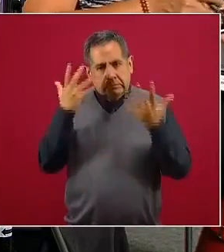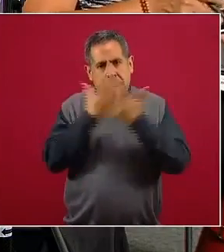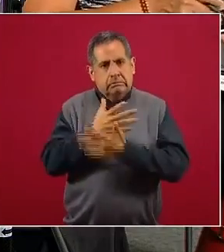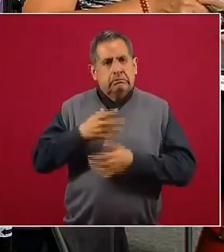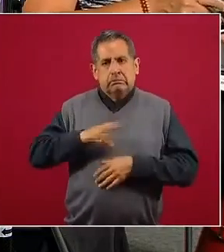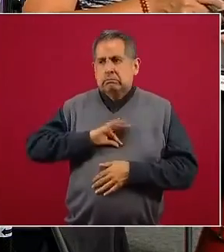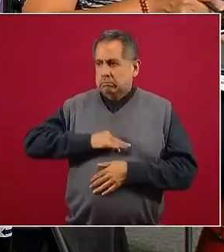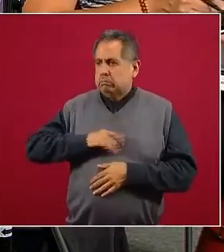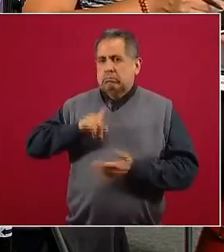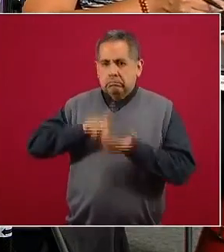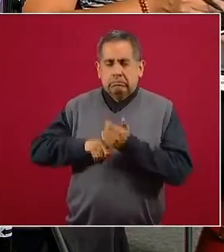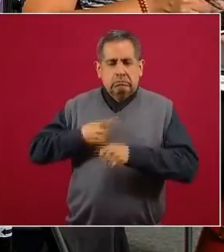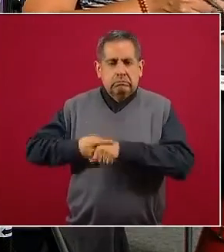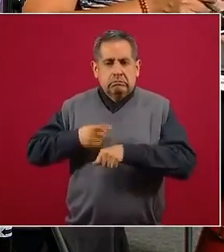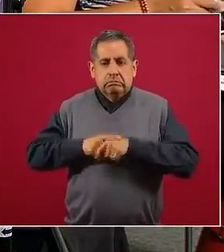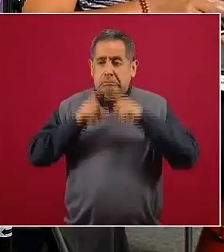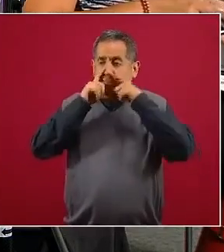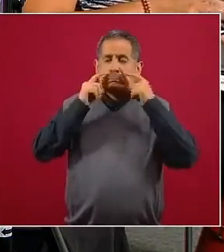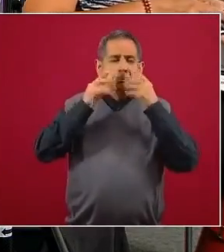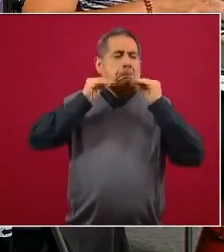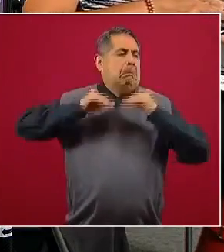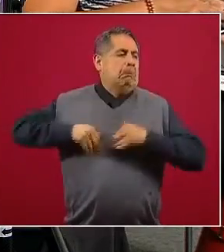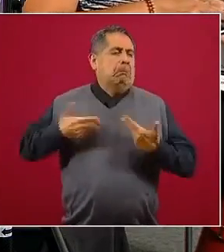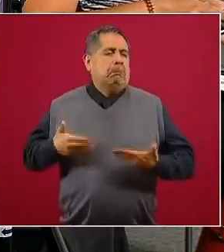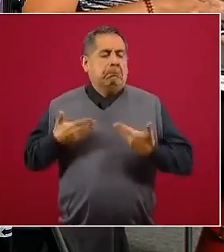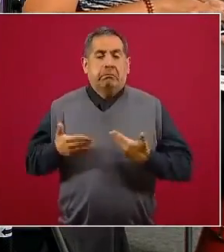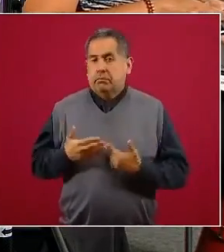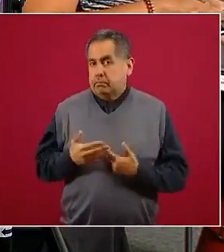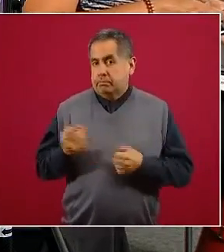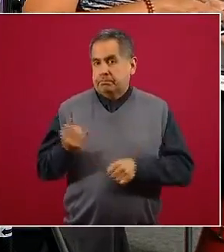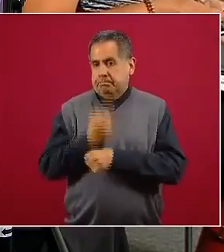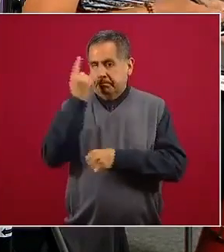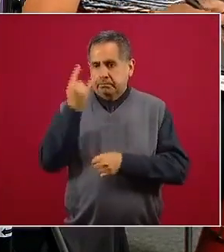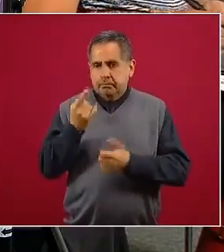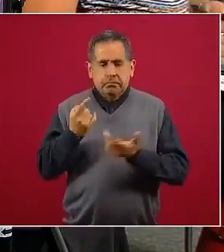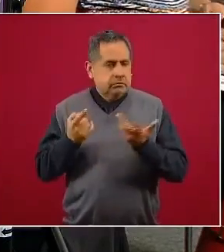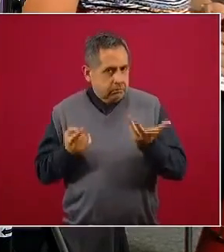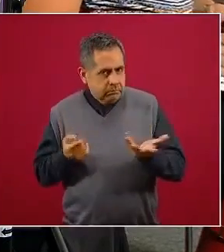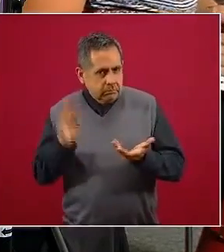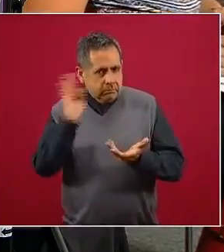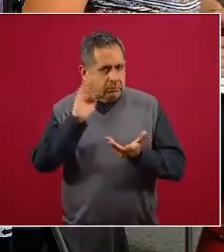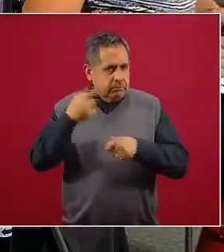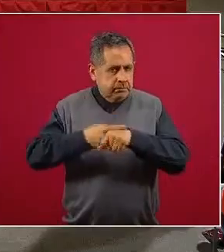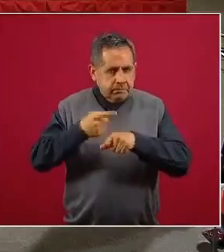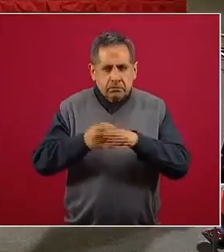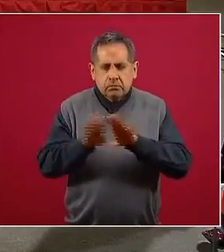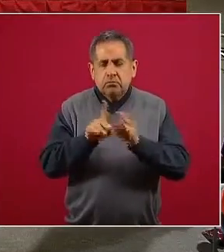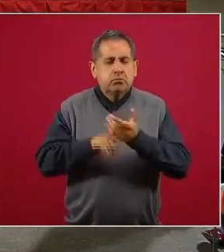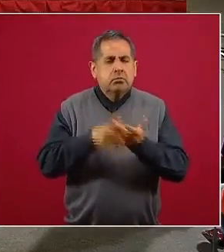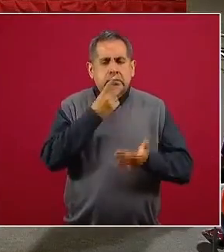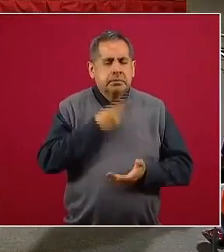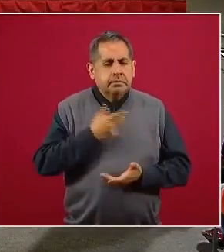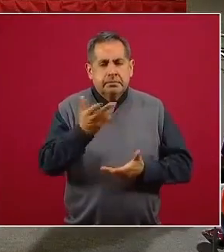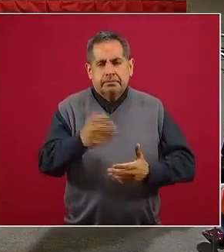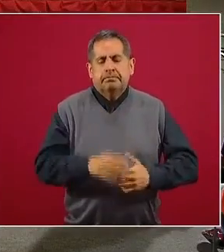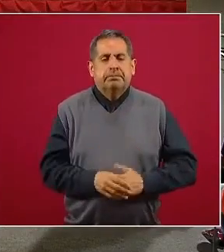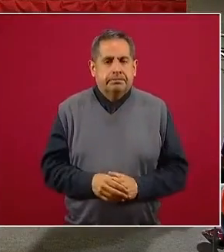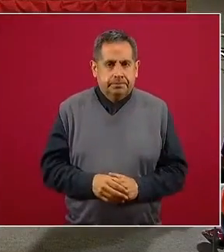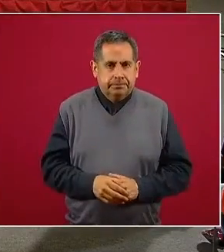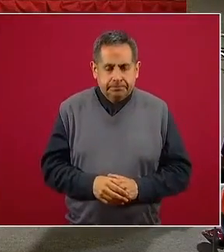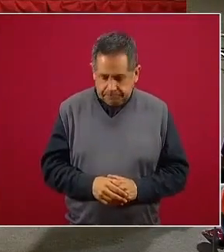por la vida incluso ya sin cubrebocas, y eso pudiera volverse un riesgo comunitario. Gracias. Sí, con mucho